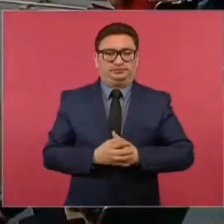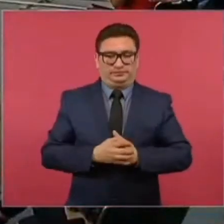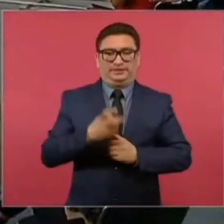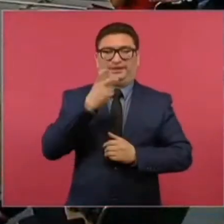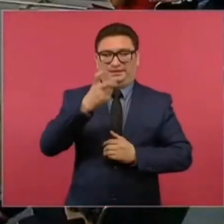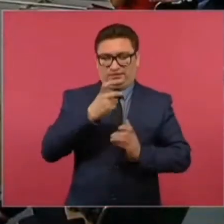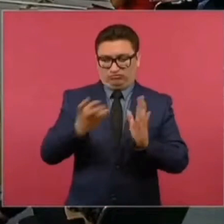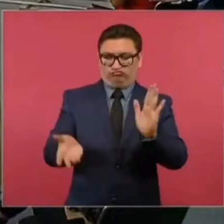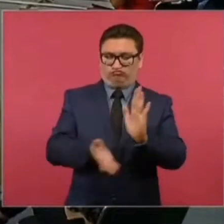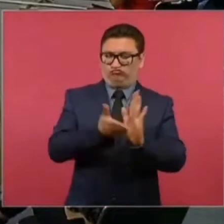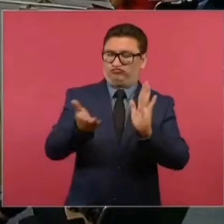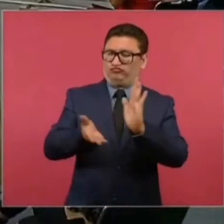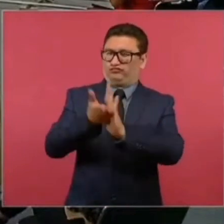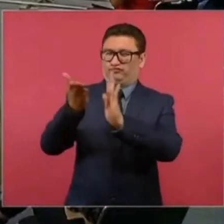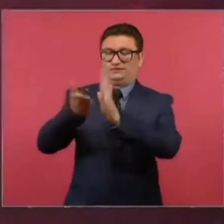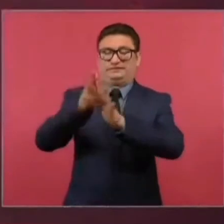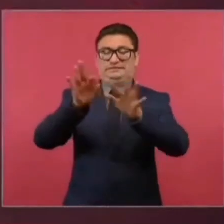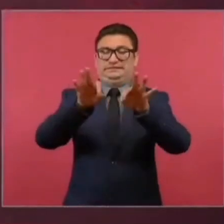Es una obra importantísima